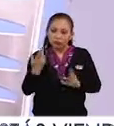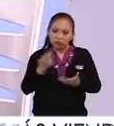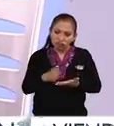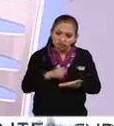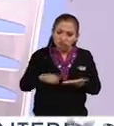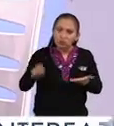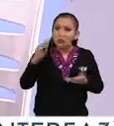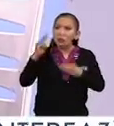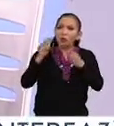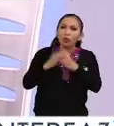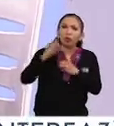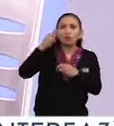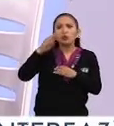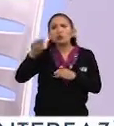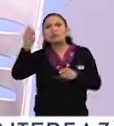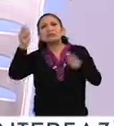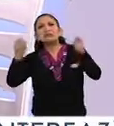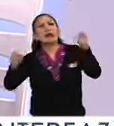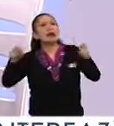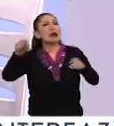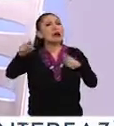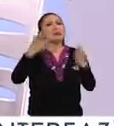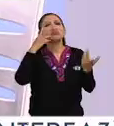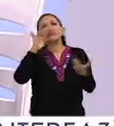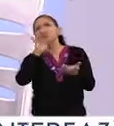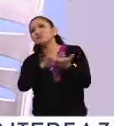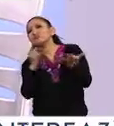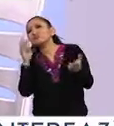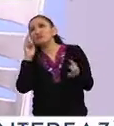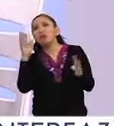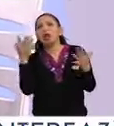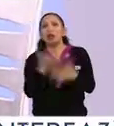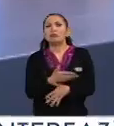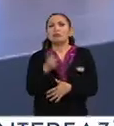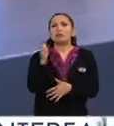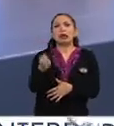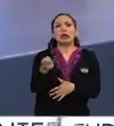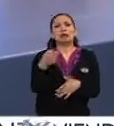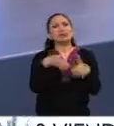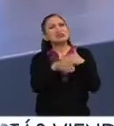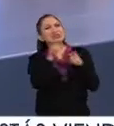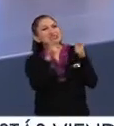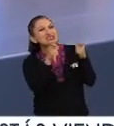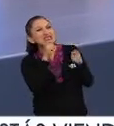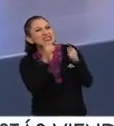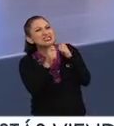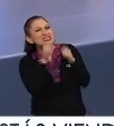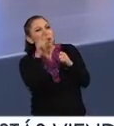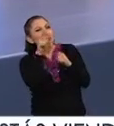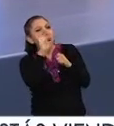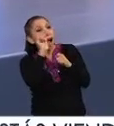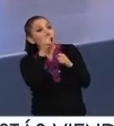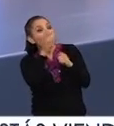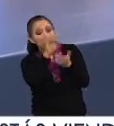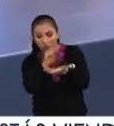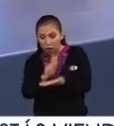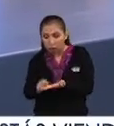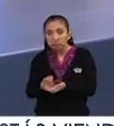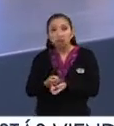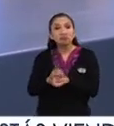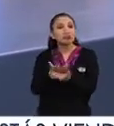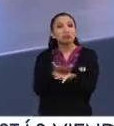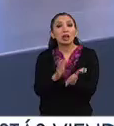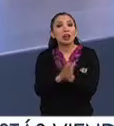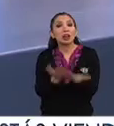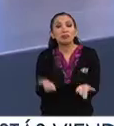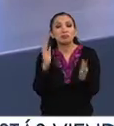simplemente va por el mundo, transita por él, se arroba, se espanta, se mete en él y cuando tiene algo que compartirlo, pues lo comparte